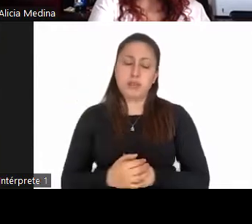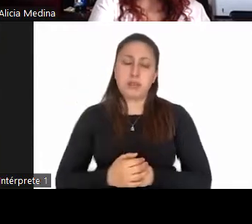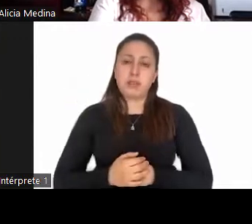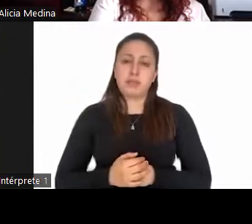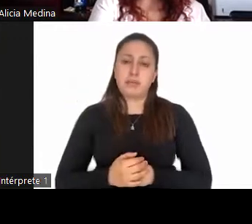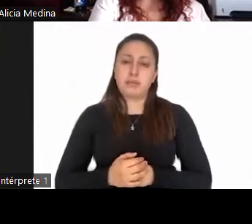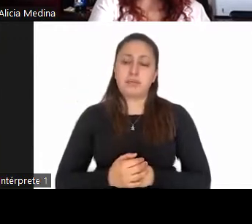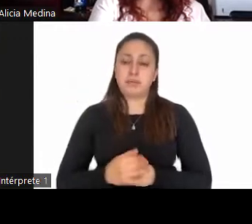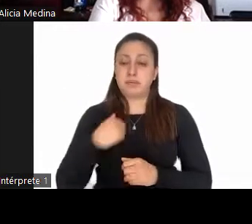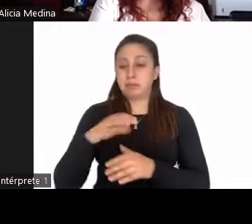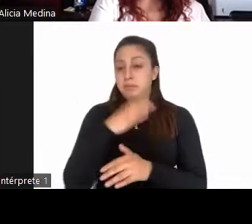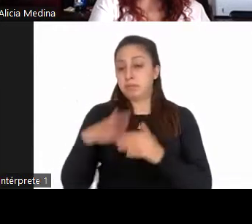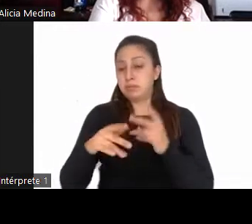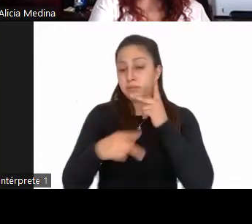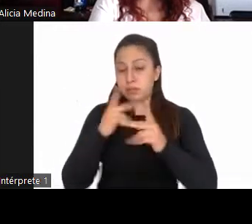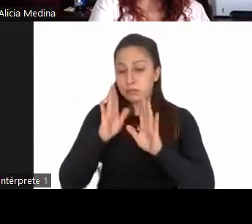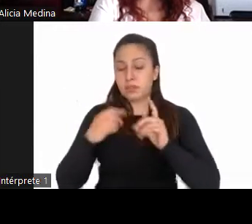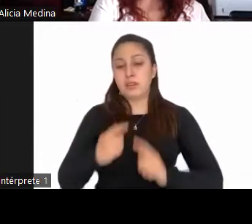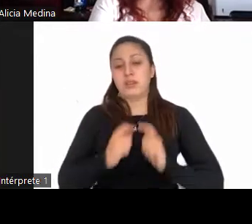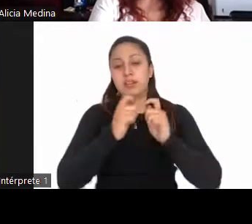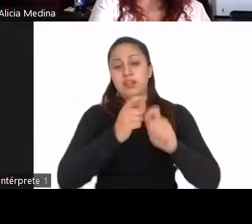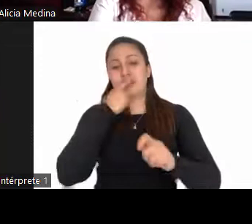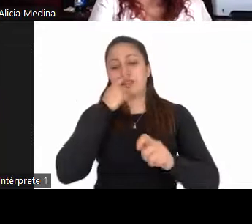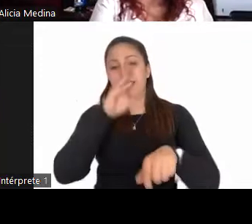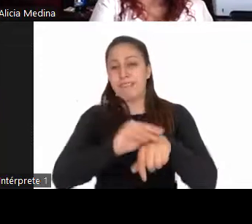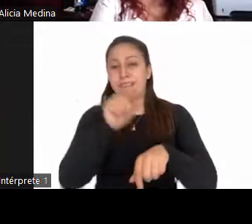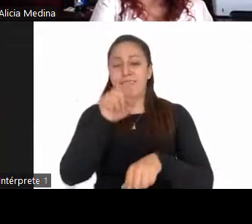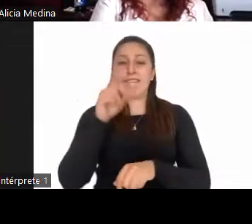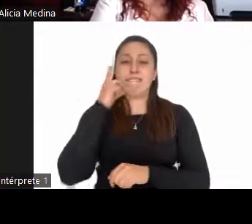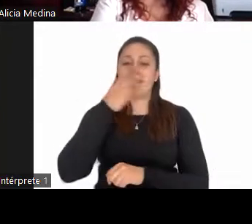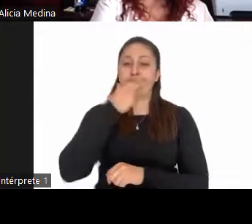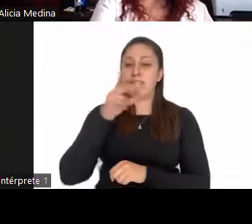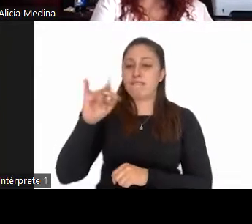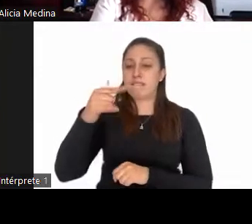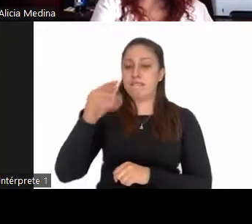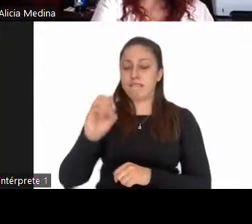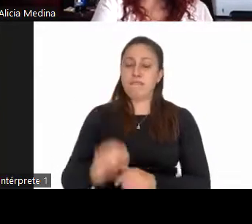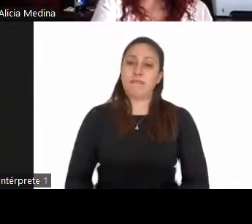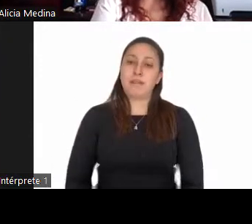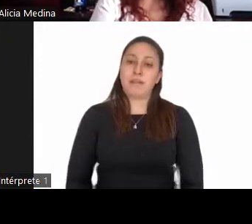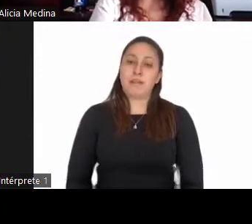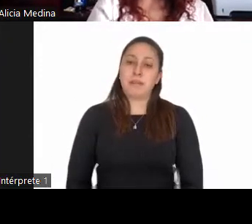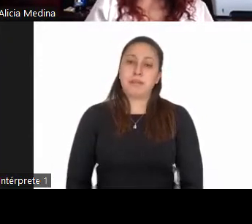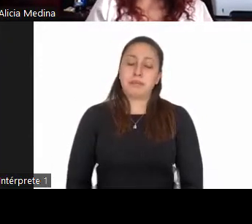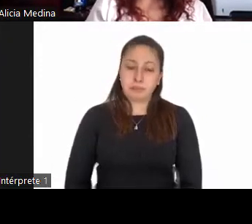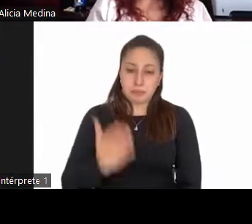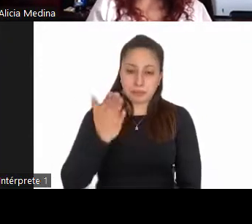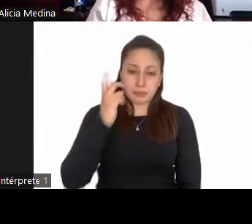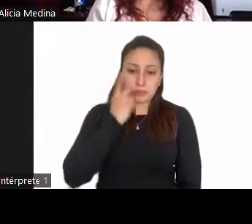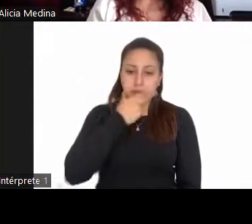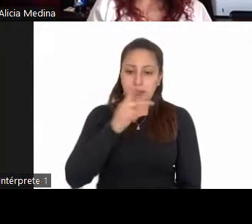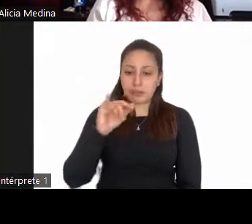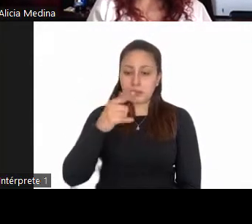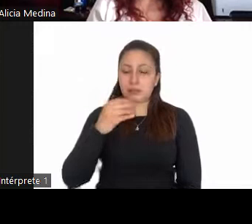pues concluyo en este momento y le daríamos la palabra al diputado Diego Orlando. Adelante, diputado Diego Orlando, bienvenido